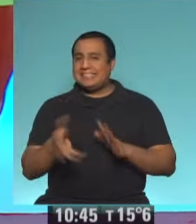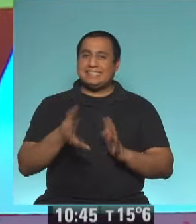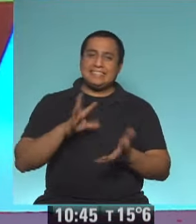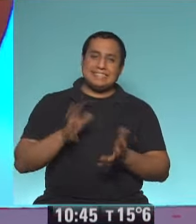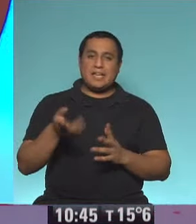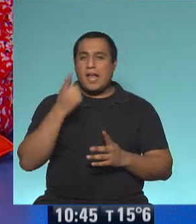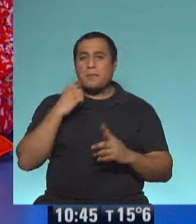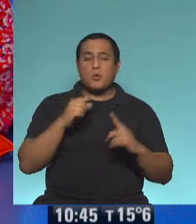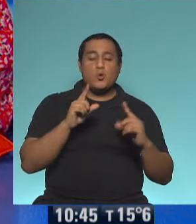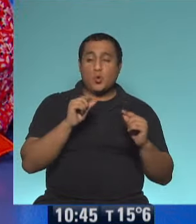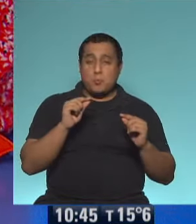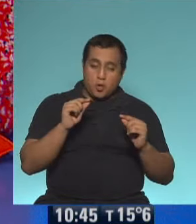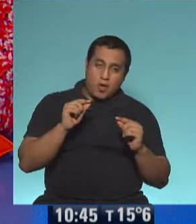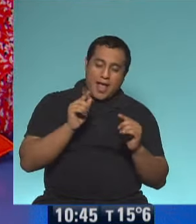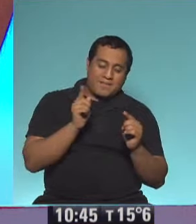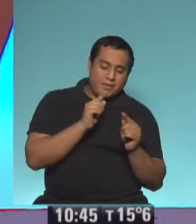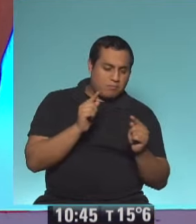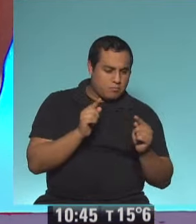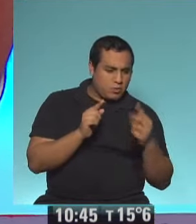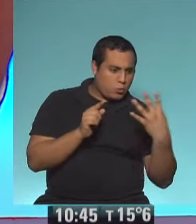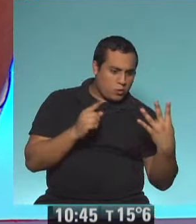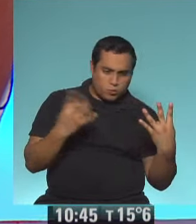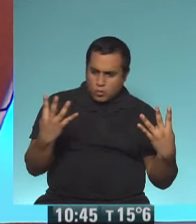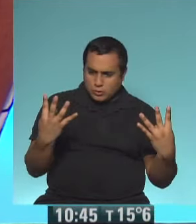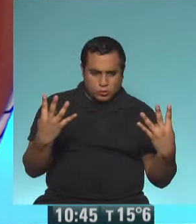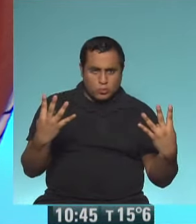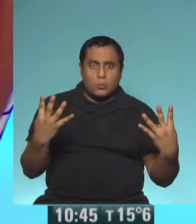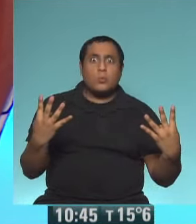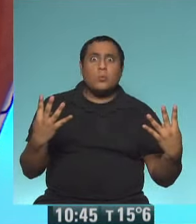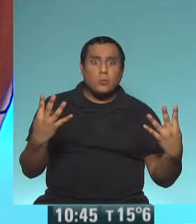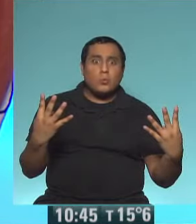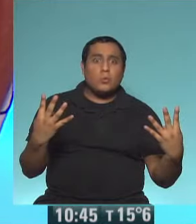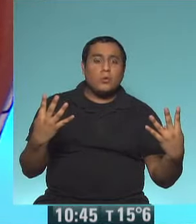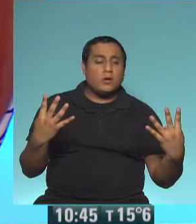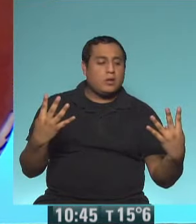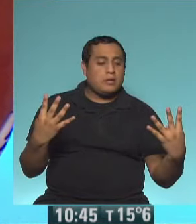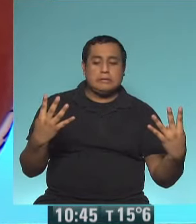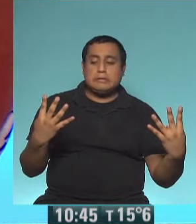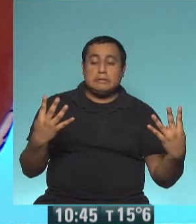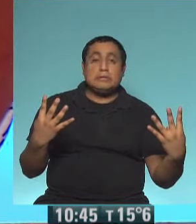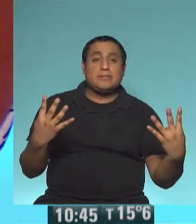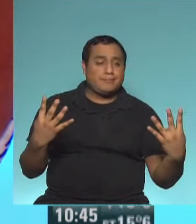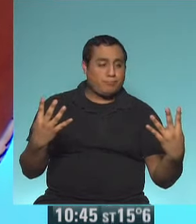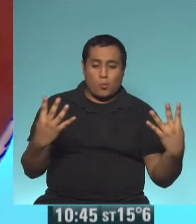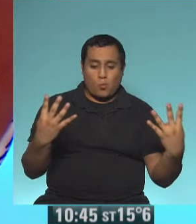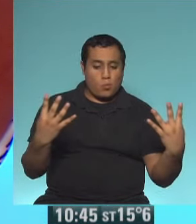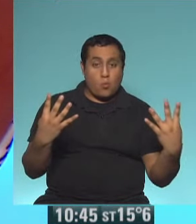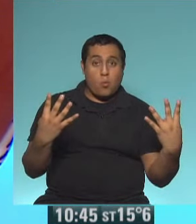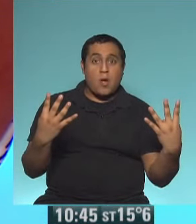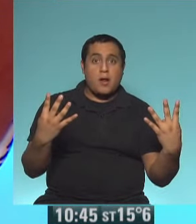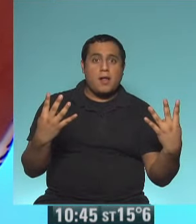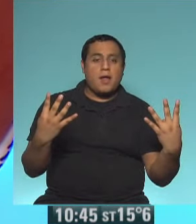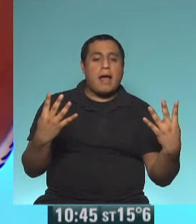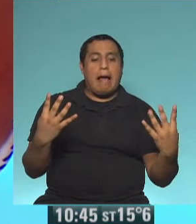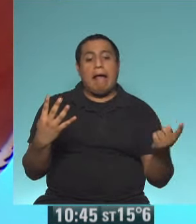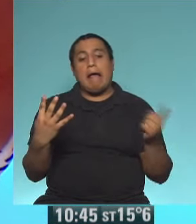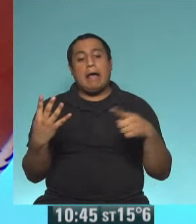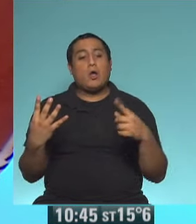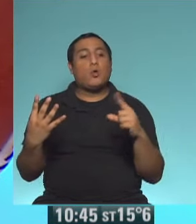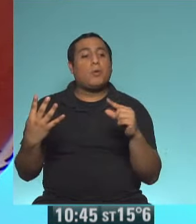había que mirar el de adelante y acá. Y ahora son iguales. ¿Cómo hacemos? Son iguales los de adelante. ¿Te acuerdan? Entonces, cuando el de adelante era igual, podíamos mirar el de